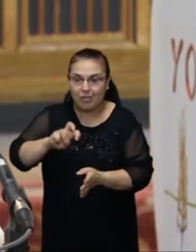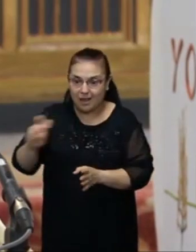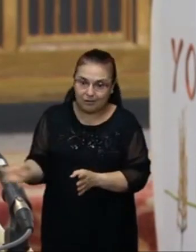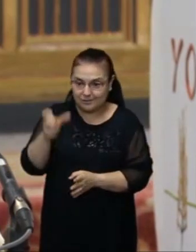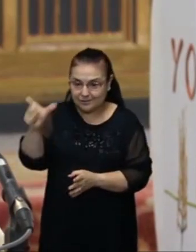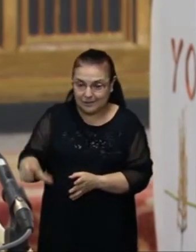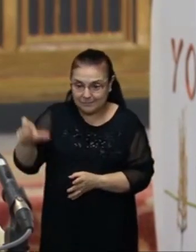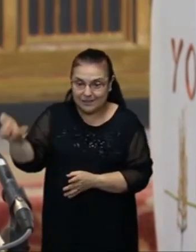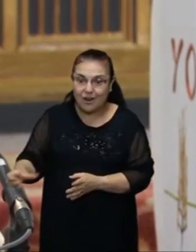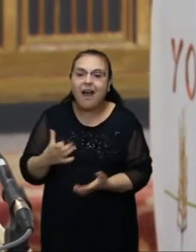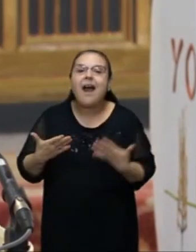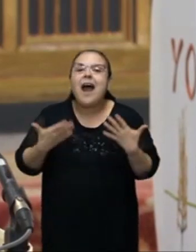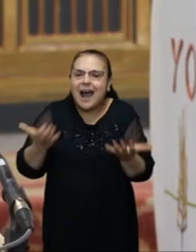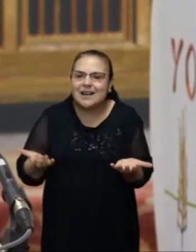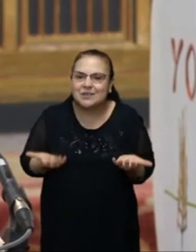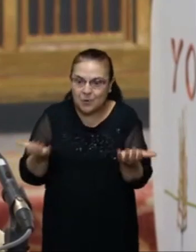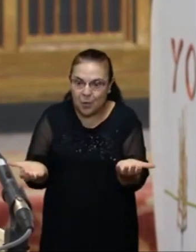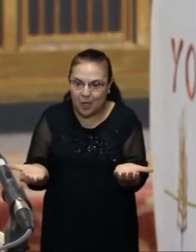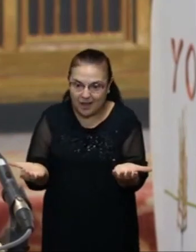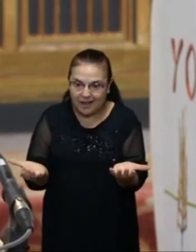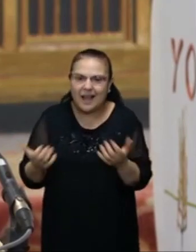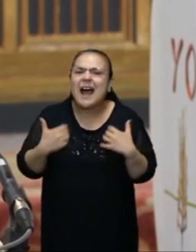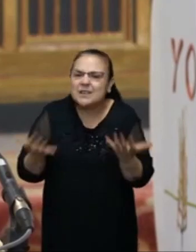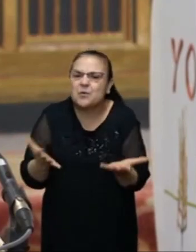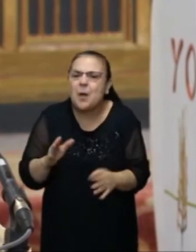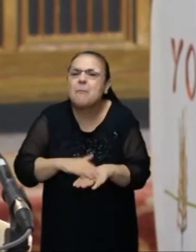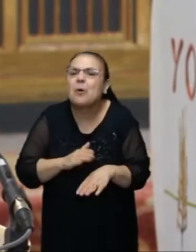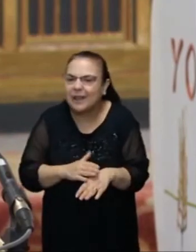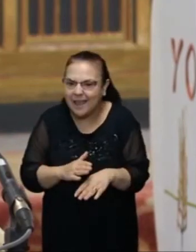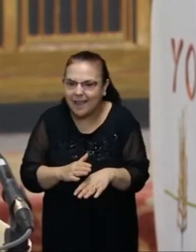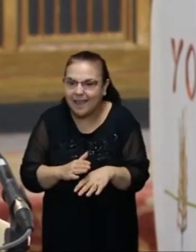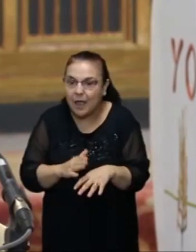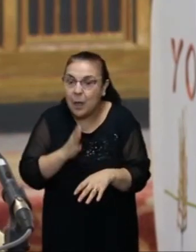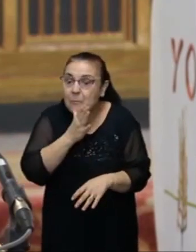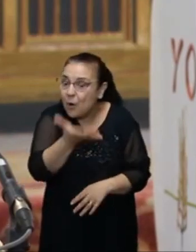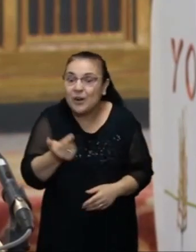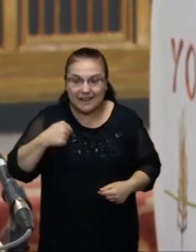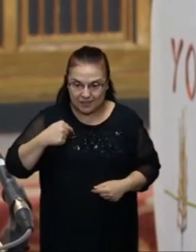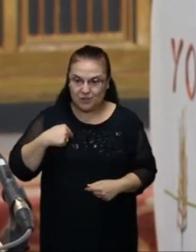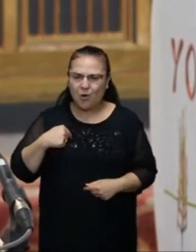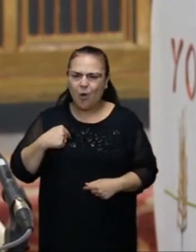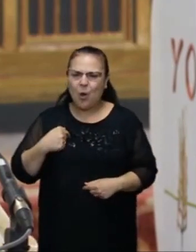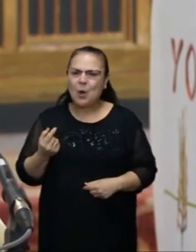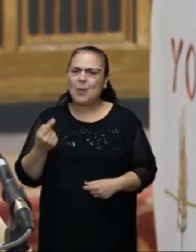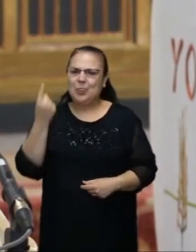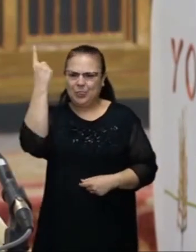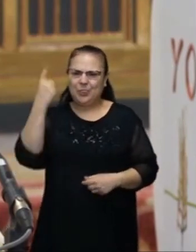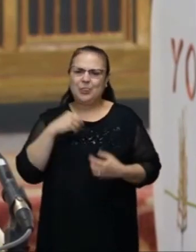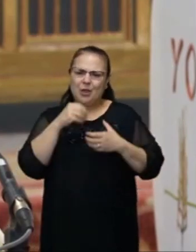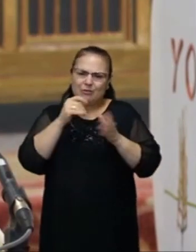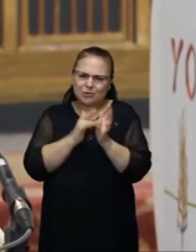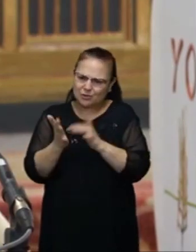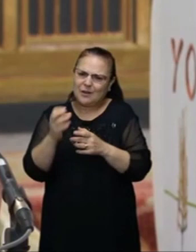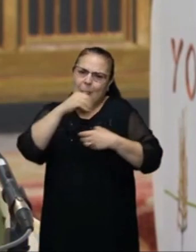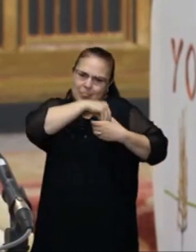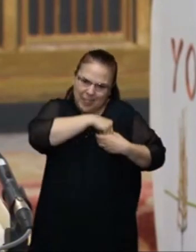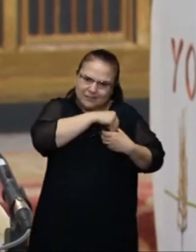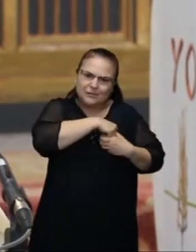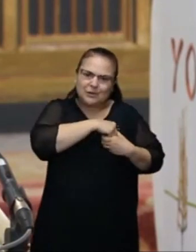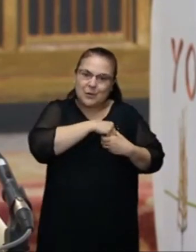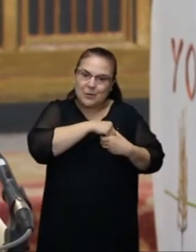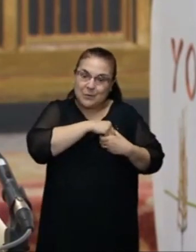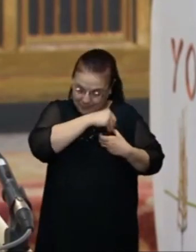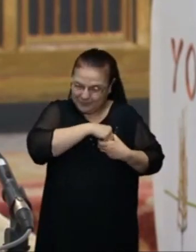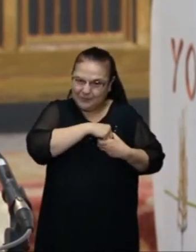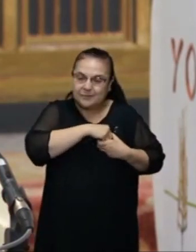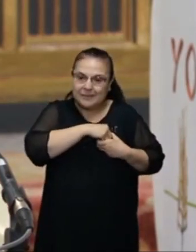acercas a ellos y les ayudas y les quieres es porque tienes a Dios, a pesar de tus pecados, tienes a Dios y quieres